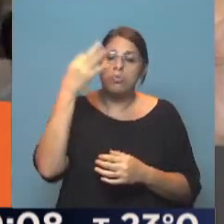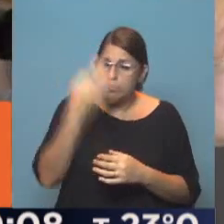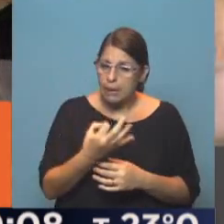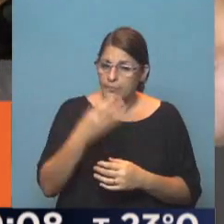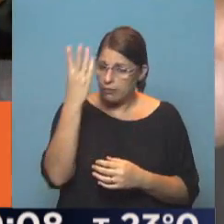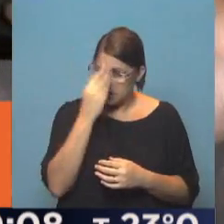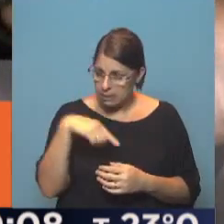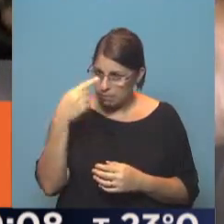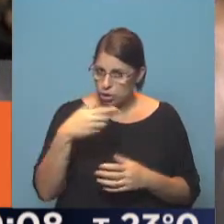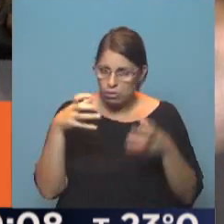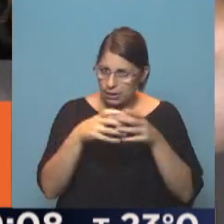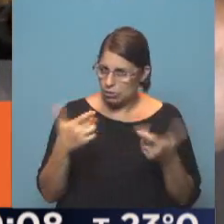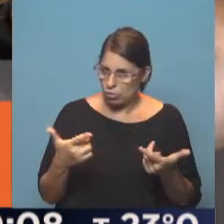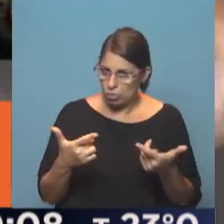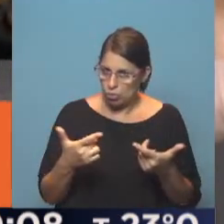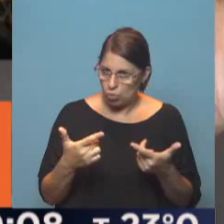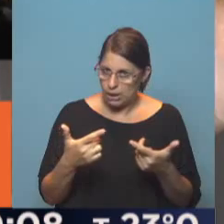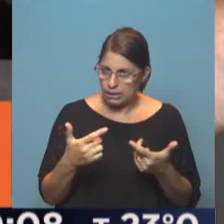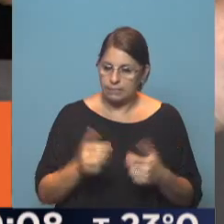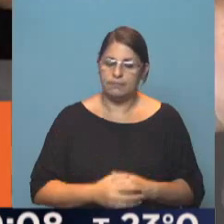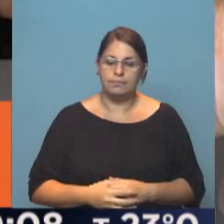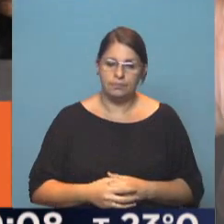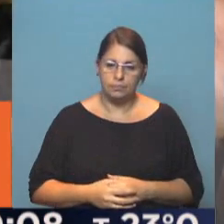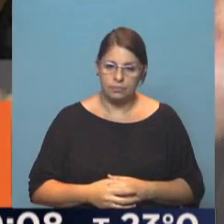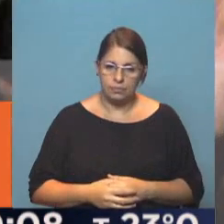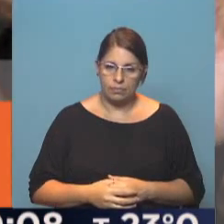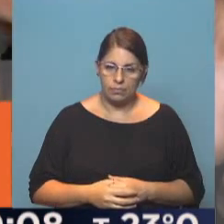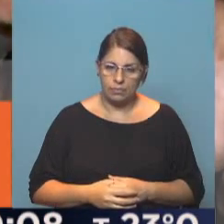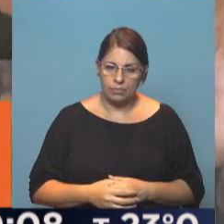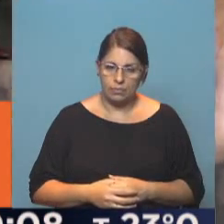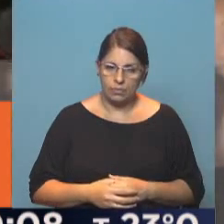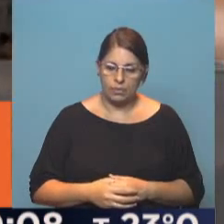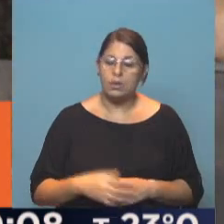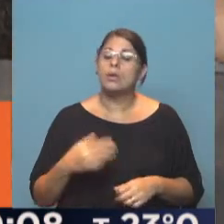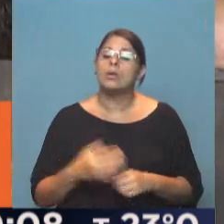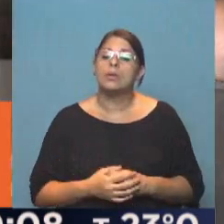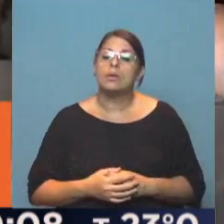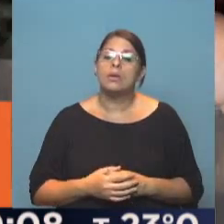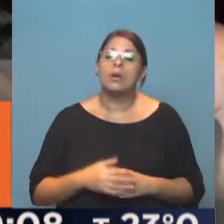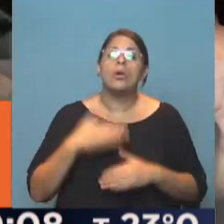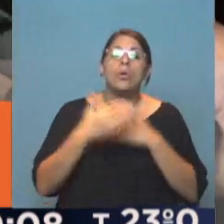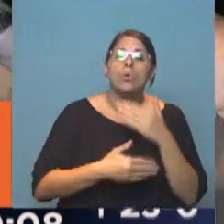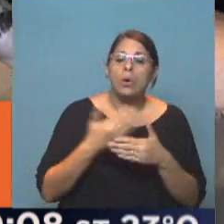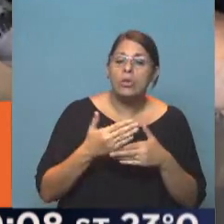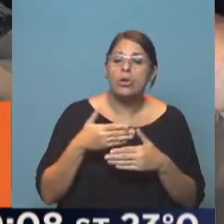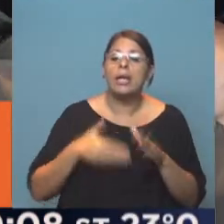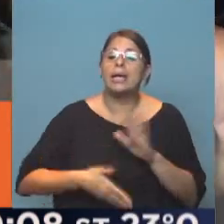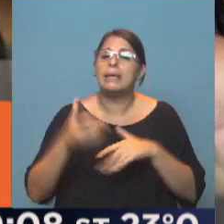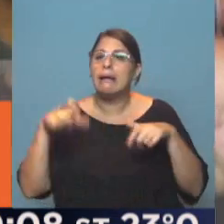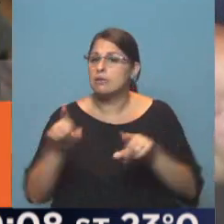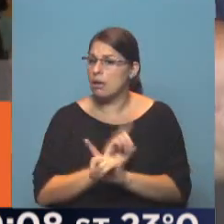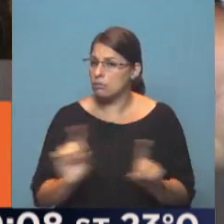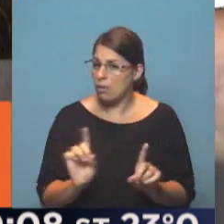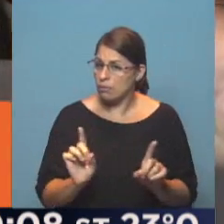semana, que vamos a retener tareas, que no se le va a prestar, no se va a presentar la futbolista a prestar servicio.